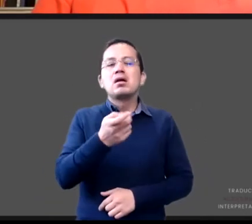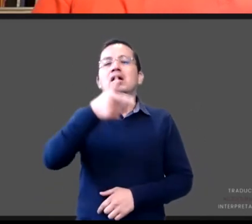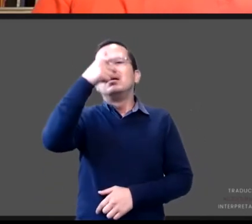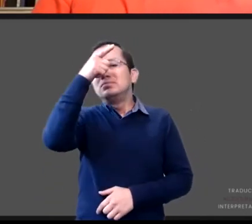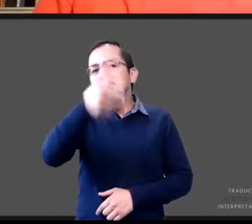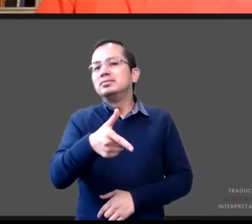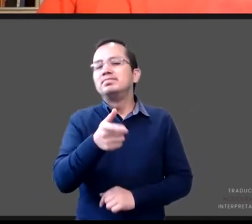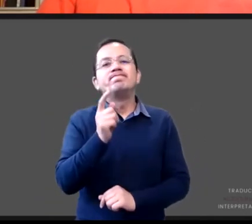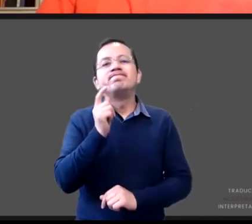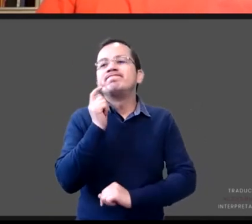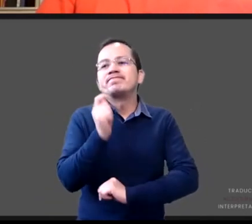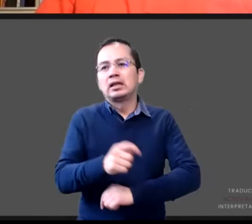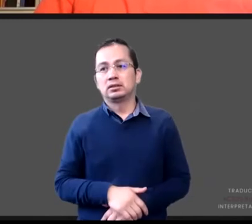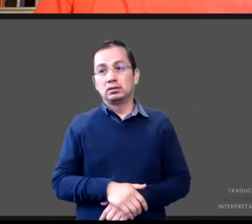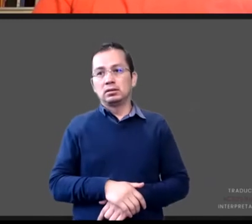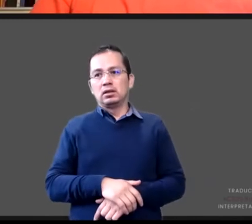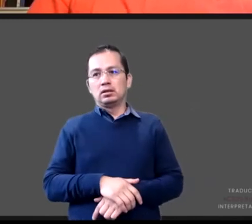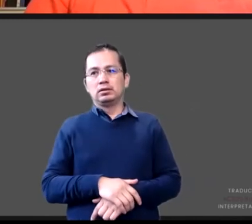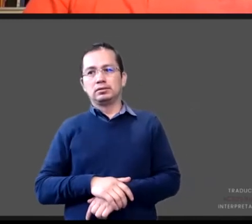no solamente debe ser